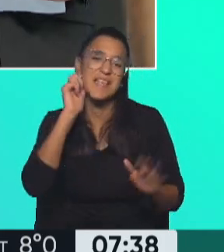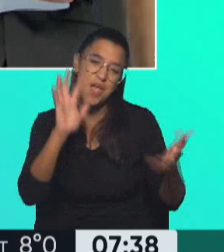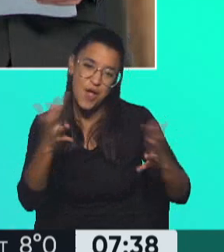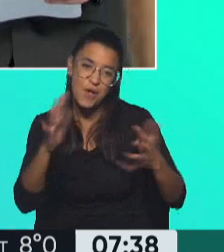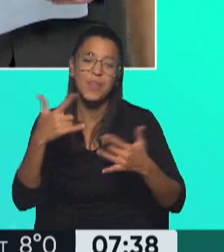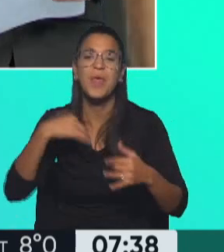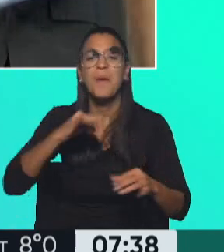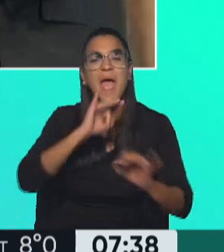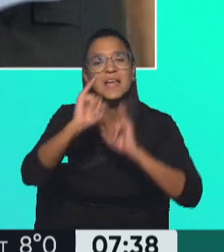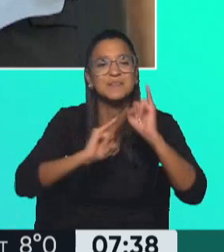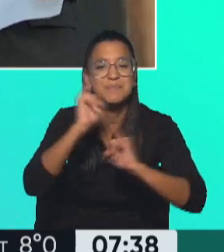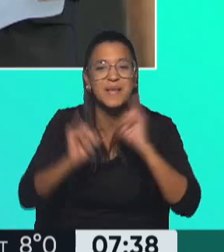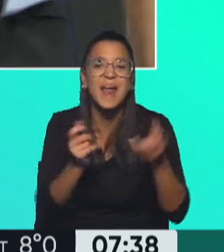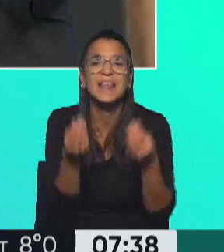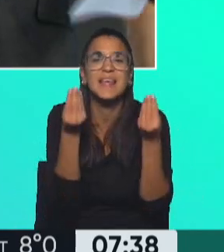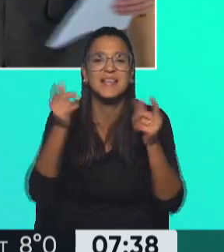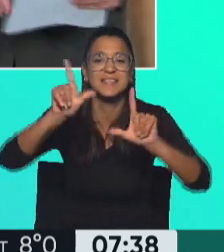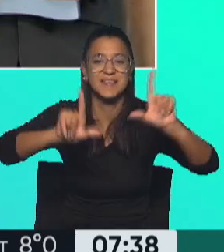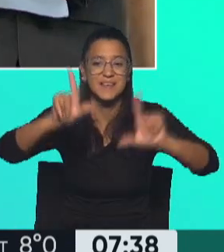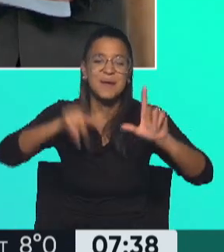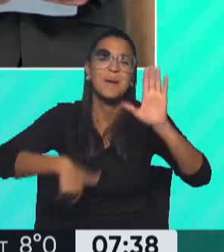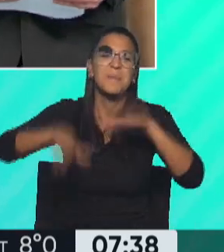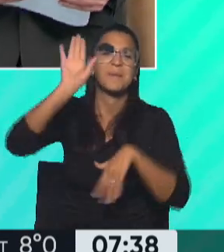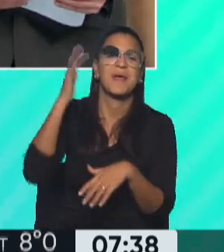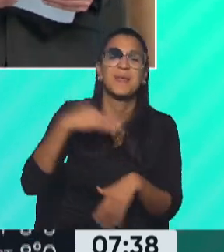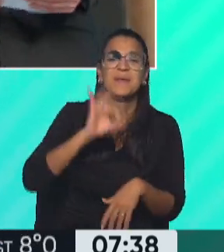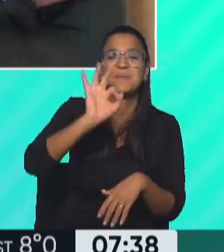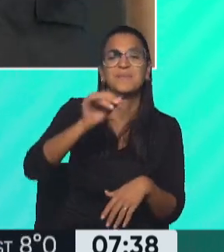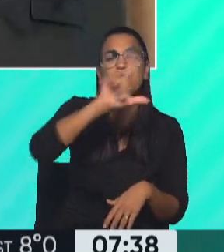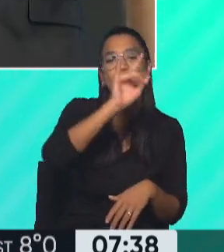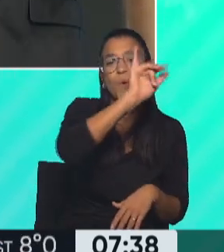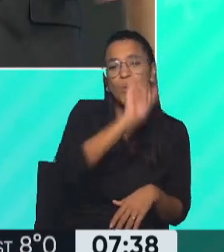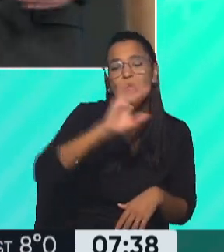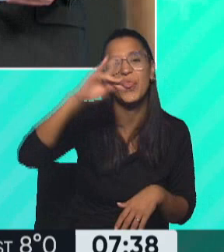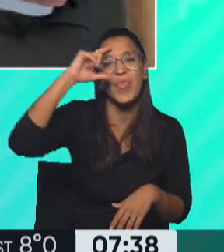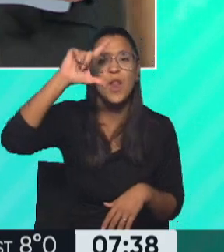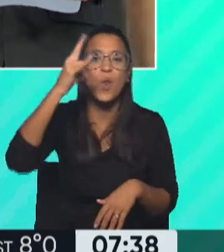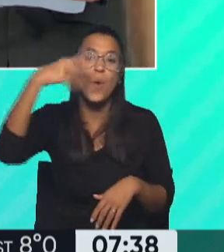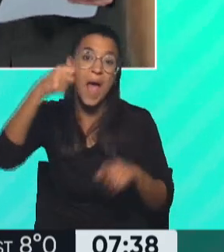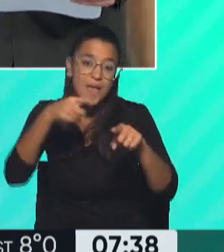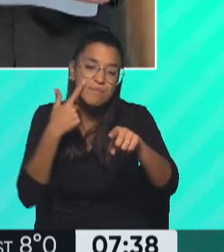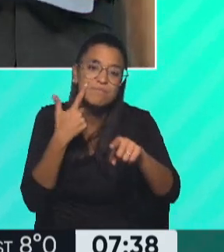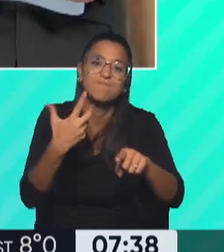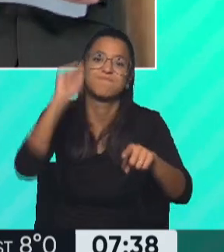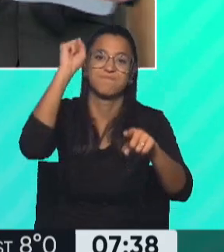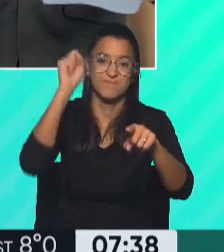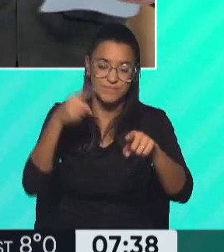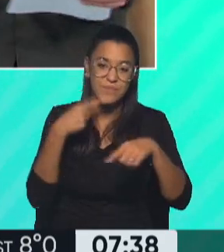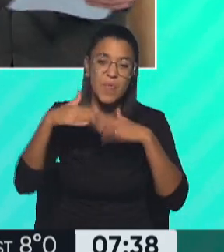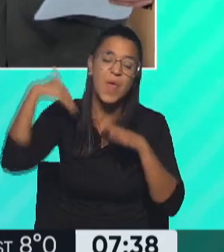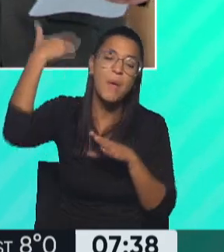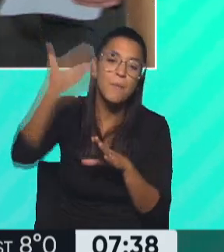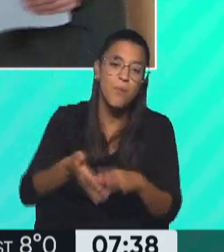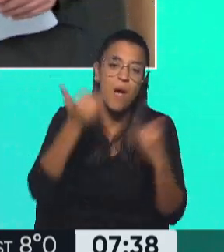tener que explicar, casi les tendría que explicar qué es la televisión y mucho más qué es Luz de Luna. Pero bueno, ahí lo conocimos. Fíjate que después de eso llega